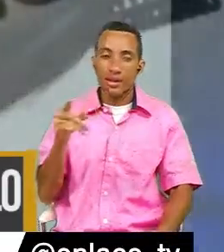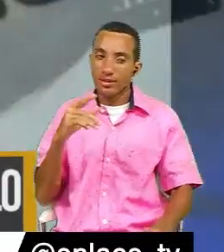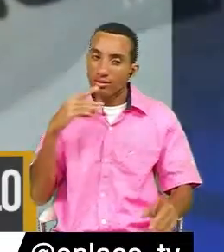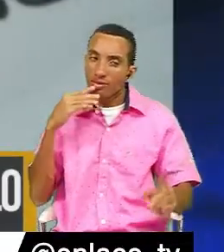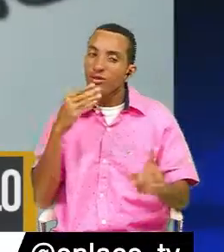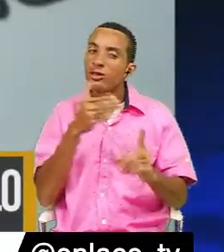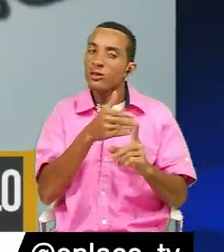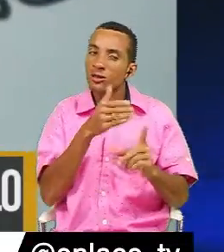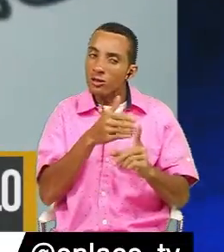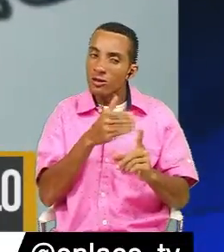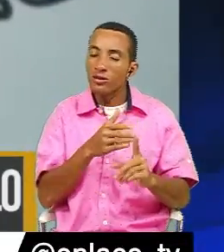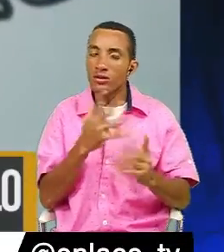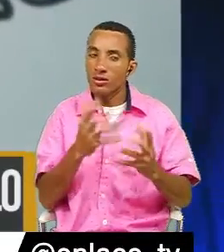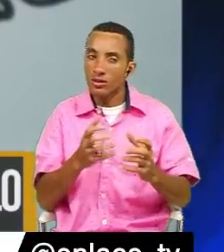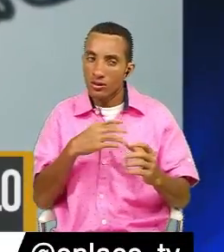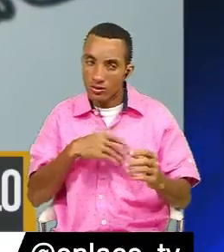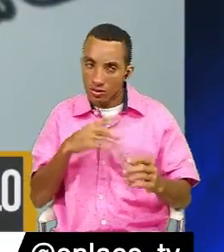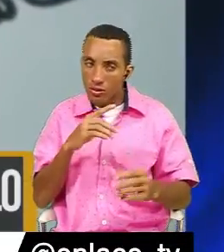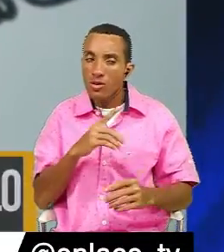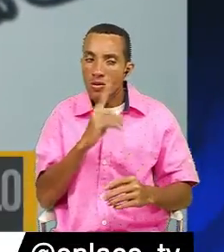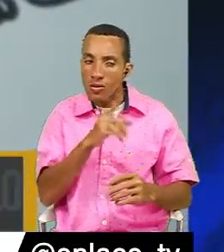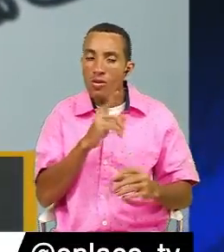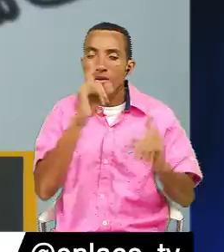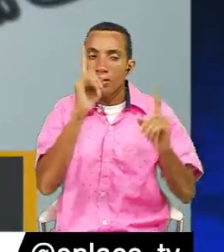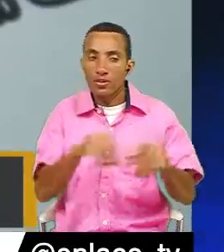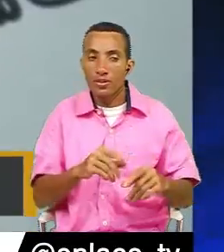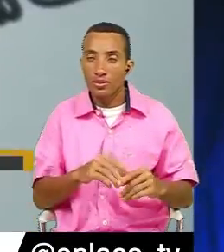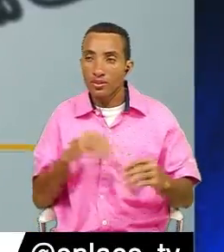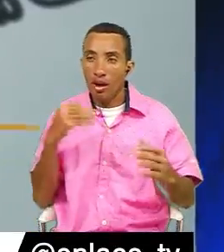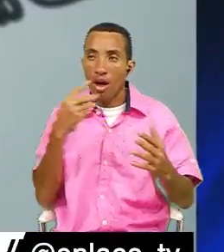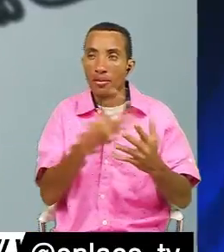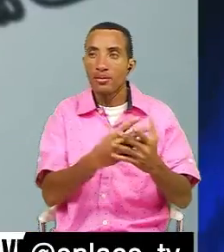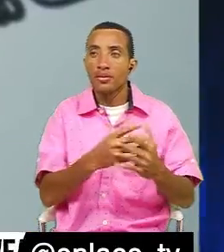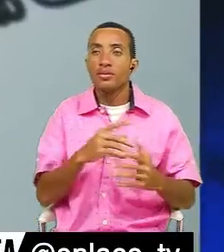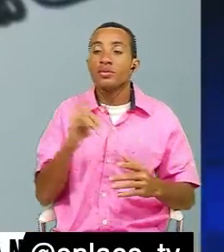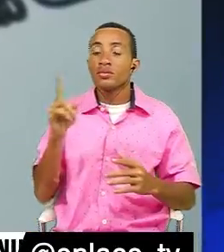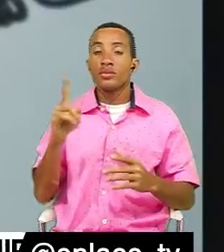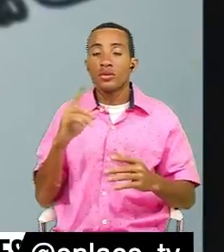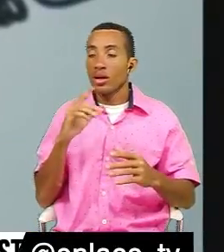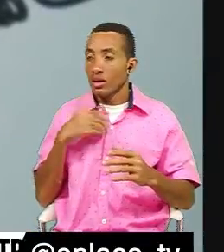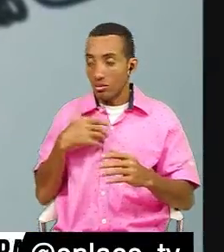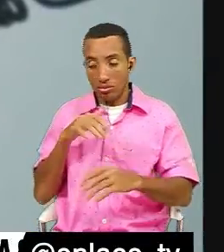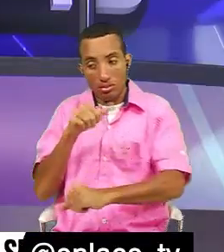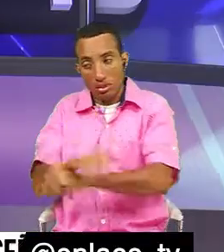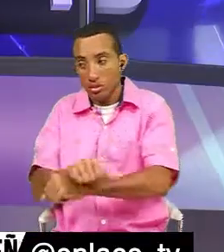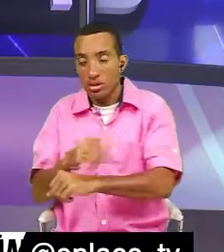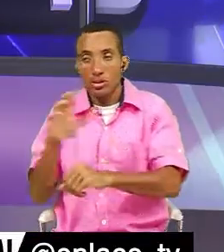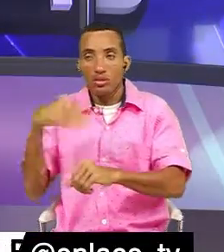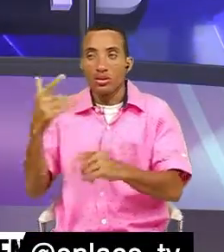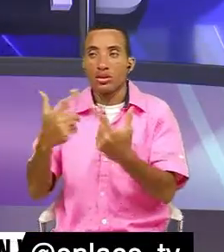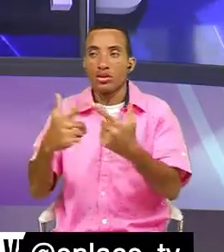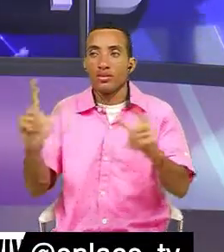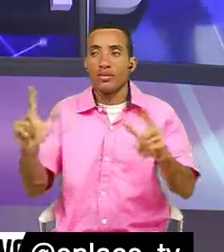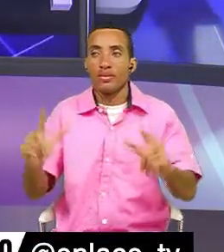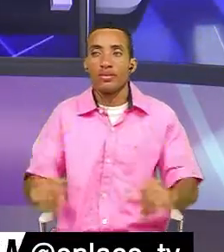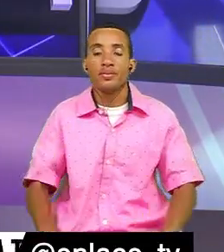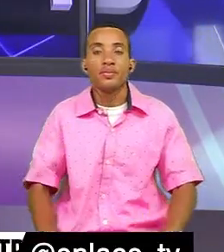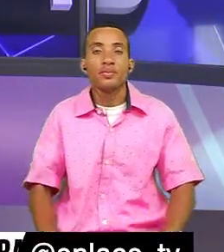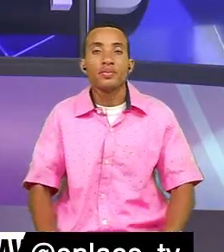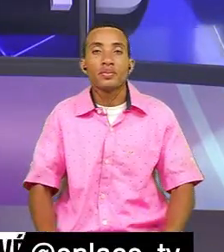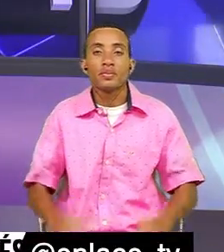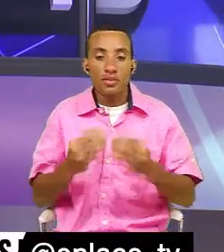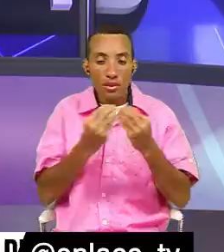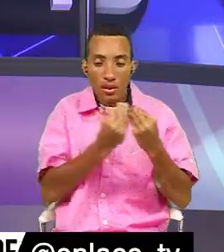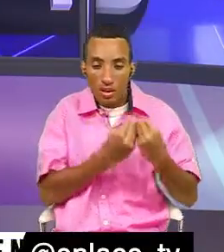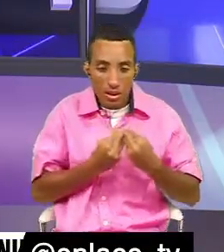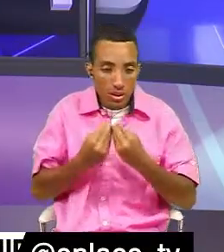el químico desconocido, quien se entregó también a las autoridades y fue dejado en libertad. Y el concejal Henry